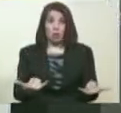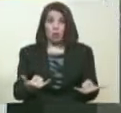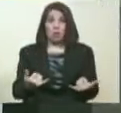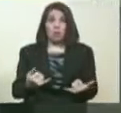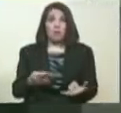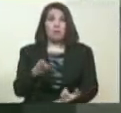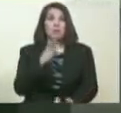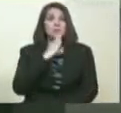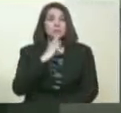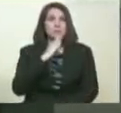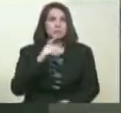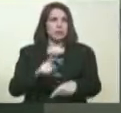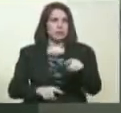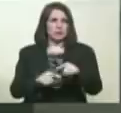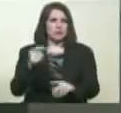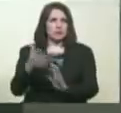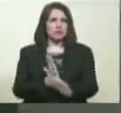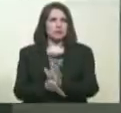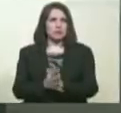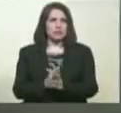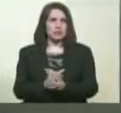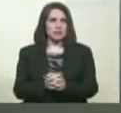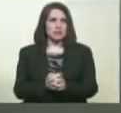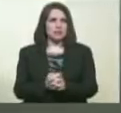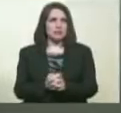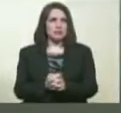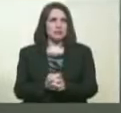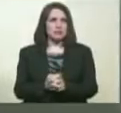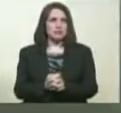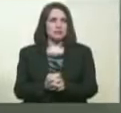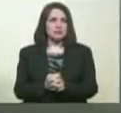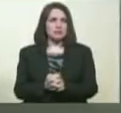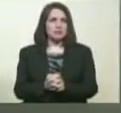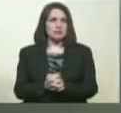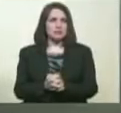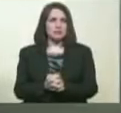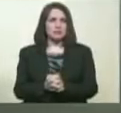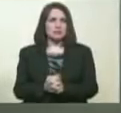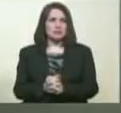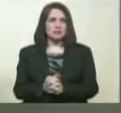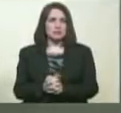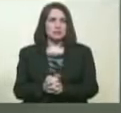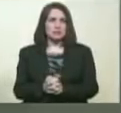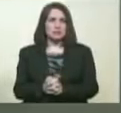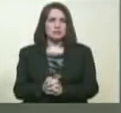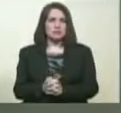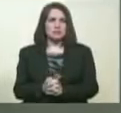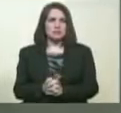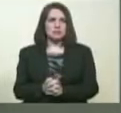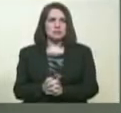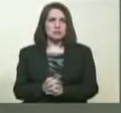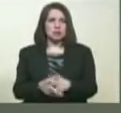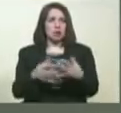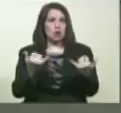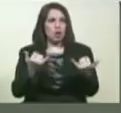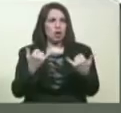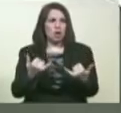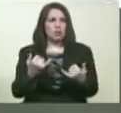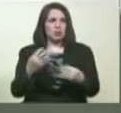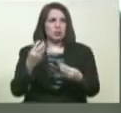Y el desarrollo futuro, consolidar todas las empresas. Sí, esto es Banco Nacional de Crédito, Seguro